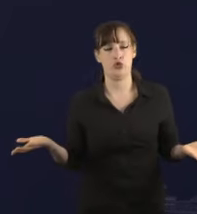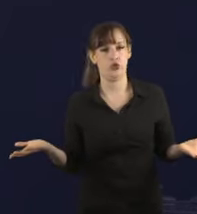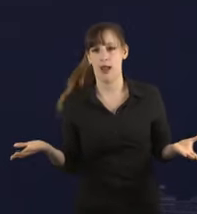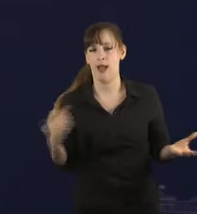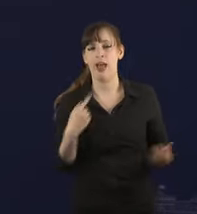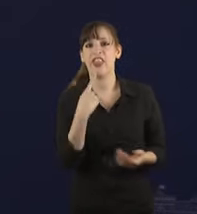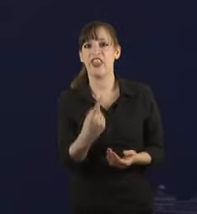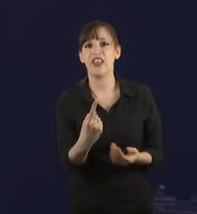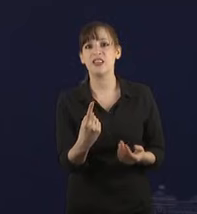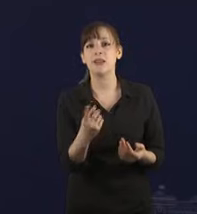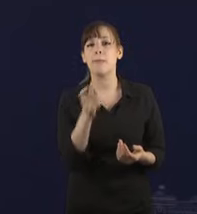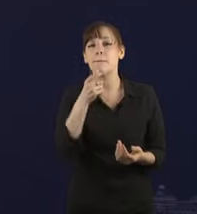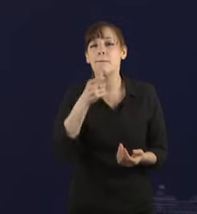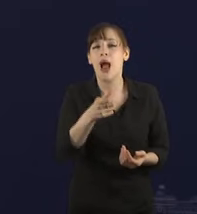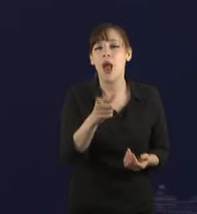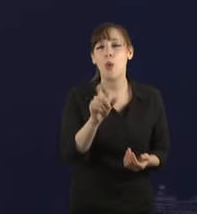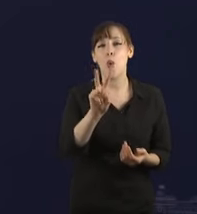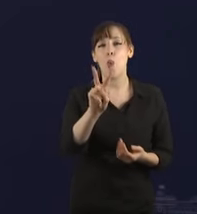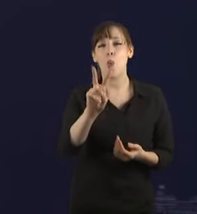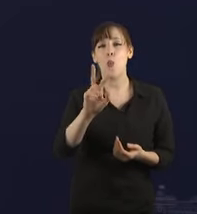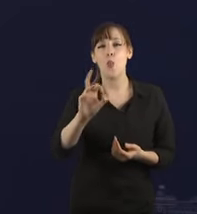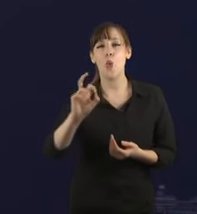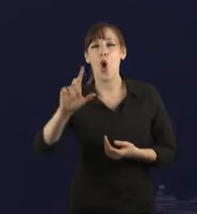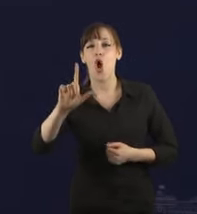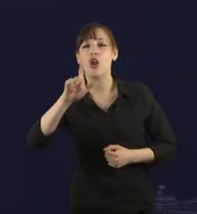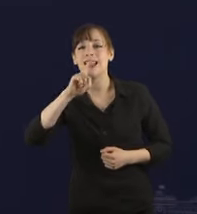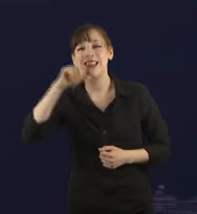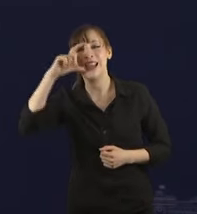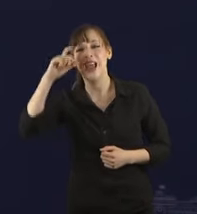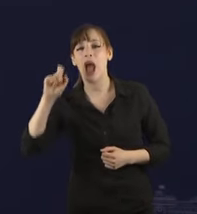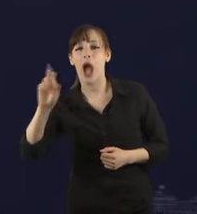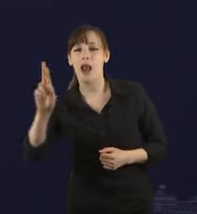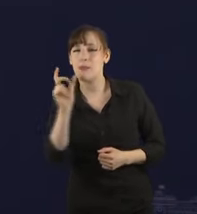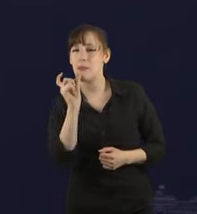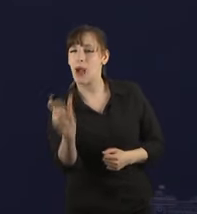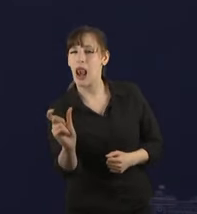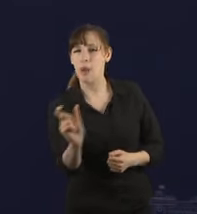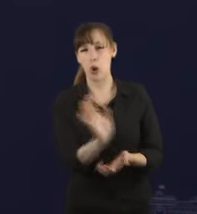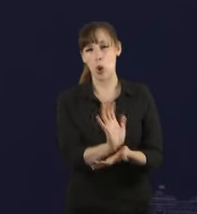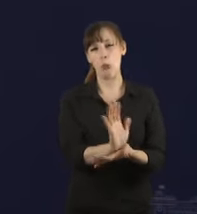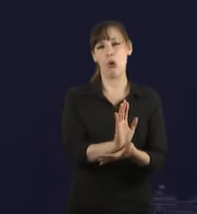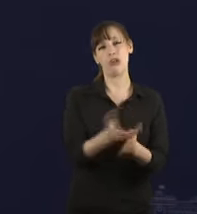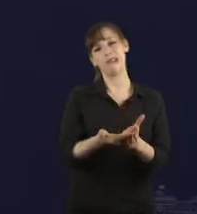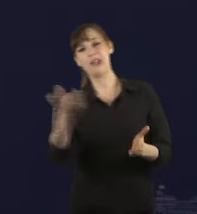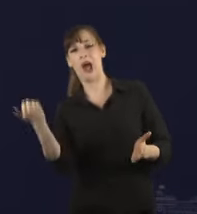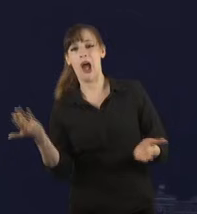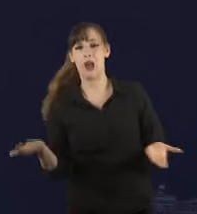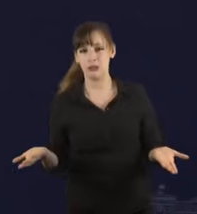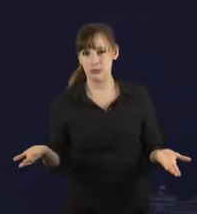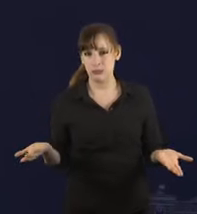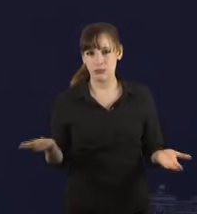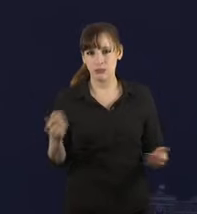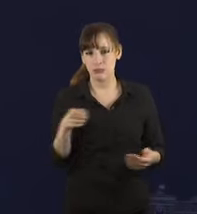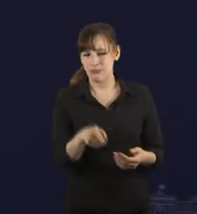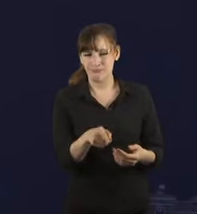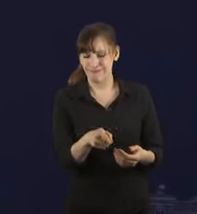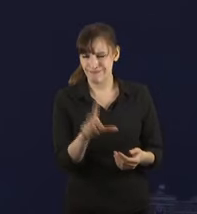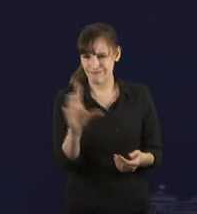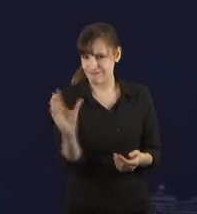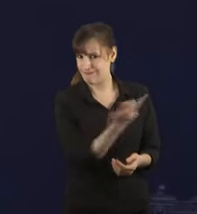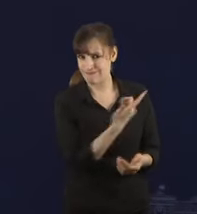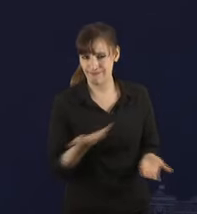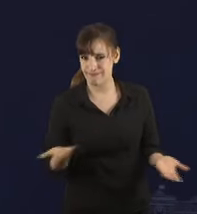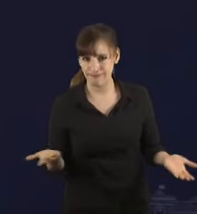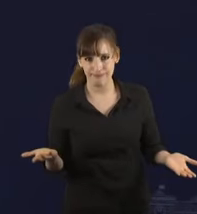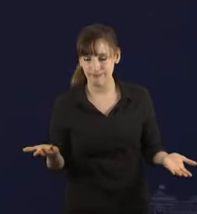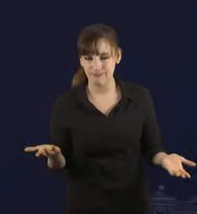voltear cosas en Argentina no se voltea más nada mucho menos aquello que está en trámite parlamentario